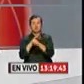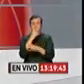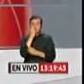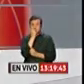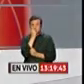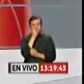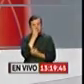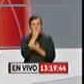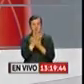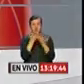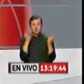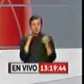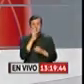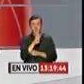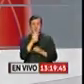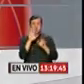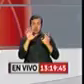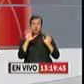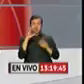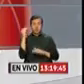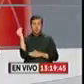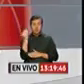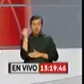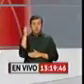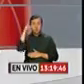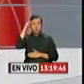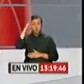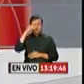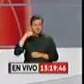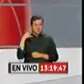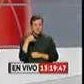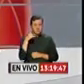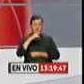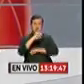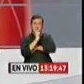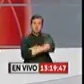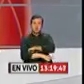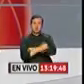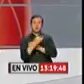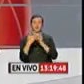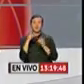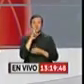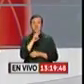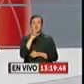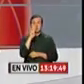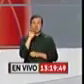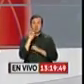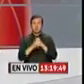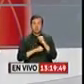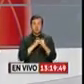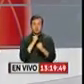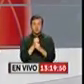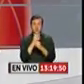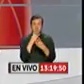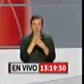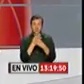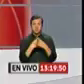silencio. 48 adolescentes fueron abusados por un profesor quien cumple una condena de 24 años de